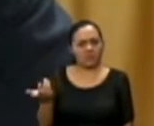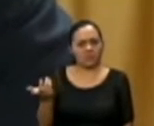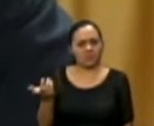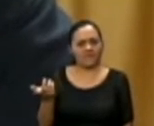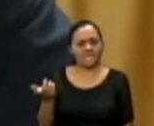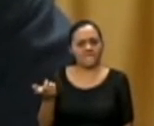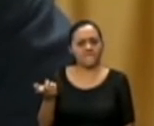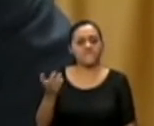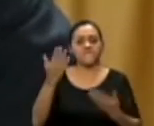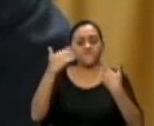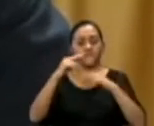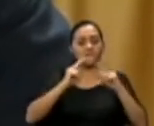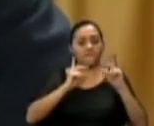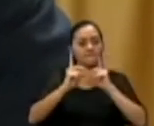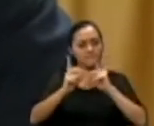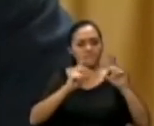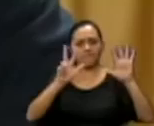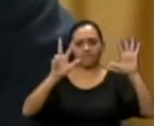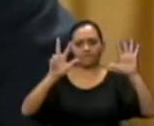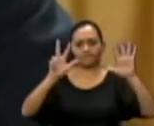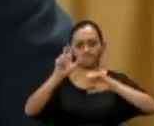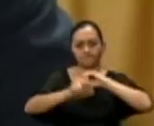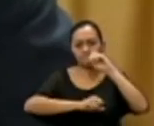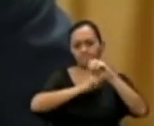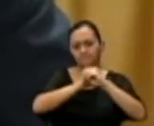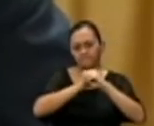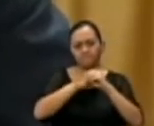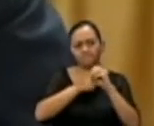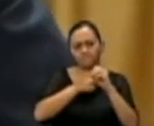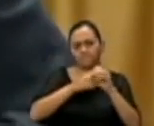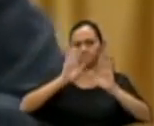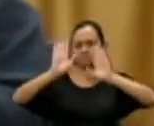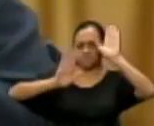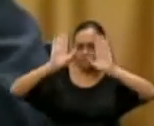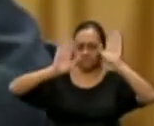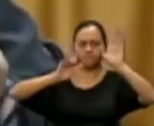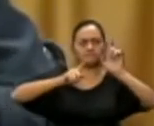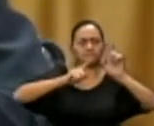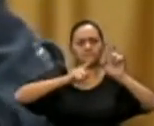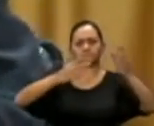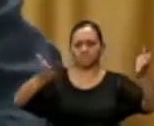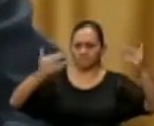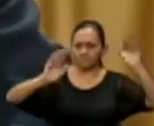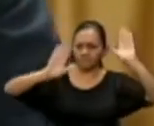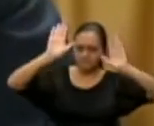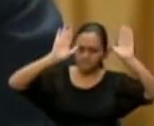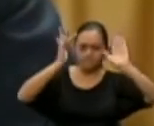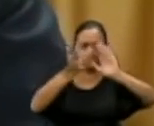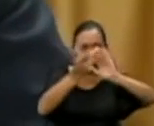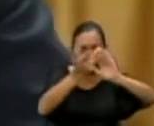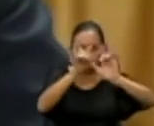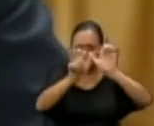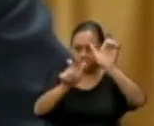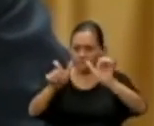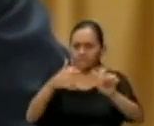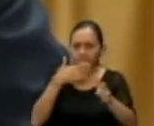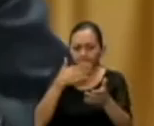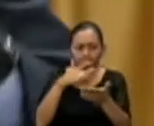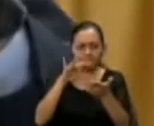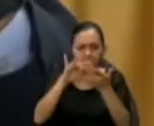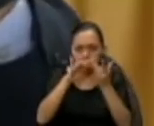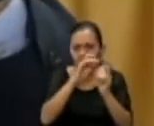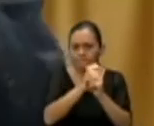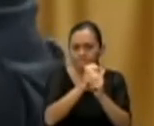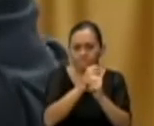hemos pasado ya logrando estos ocho años somos los gobiernos más participativos más en contacto con la gente con con su